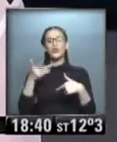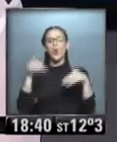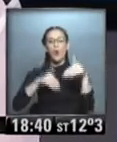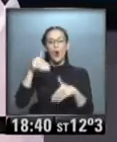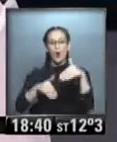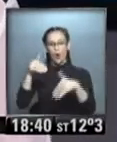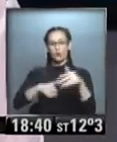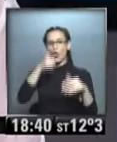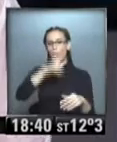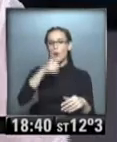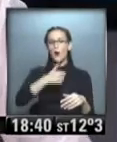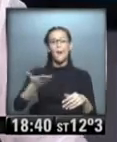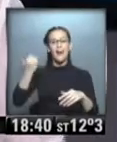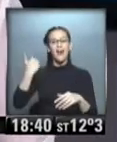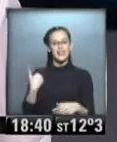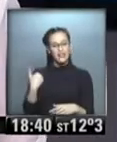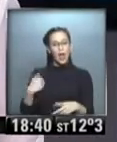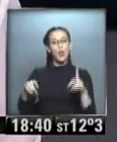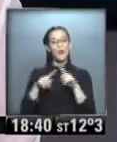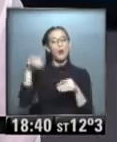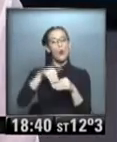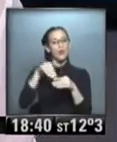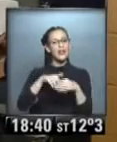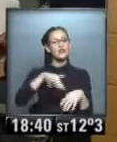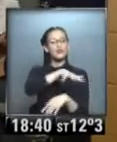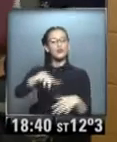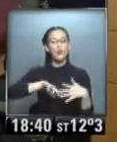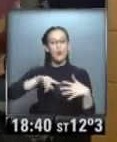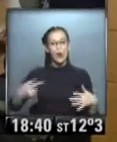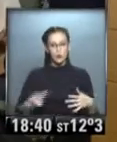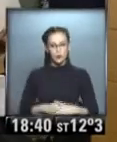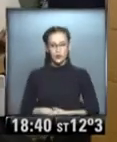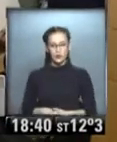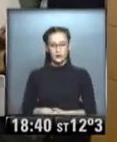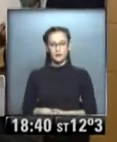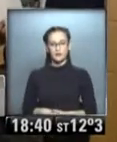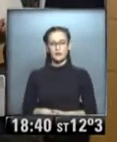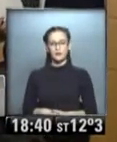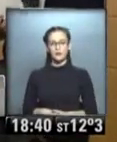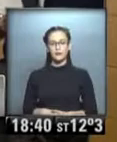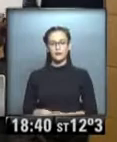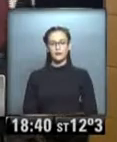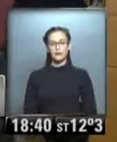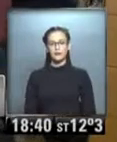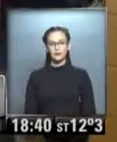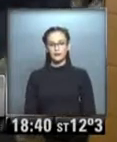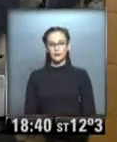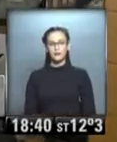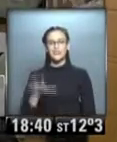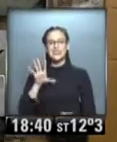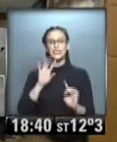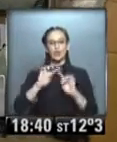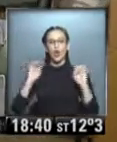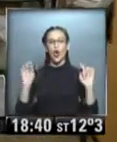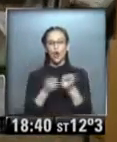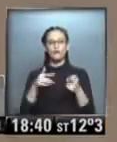las elecciones abiertas dentro del ámbito de la Ciudad de Buenos Aires. 5 salones de la legislatura porteña son usados